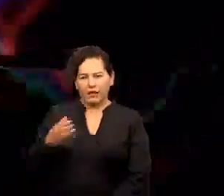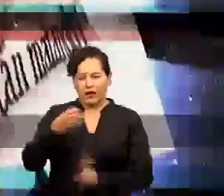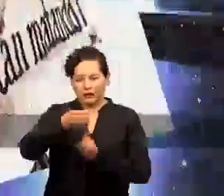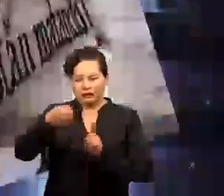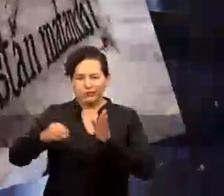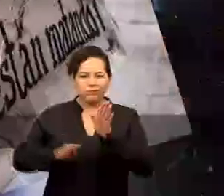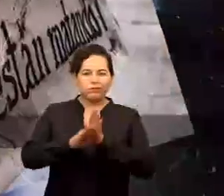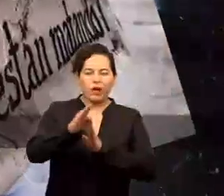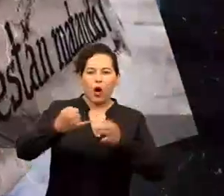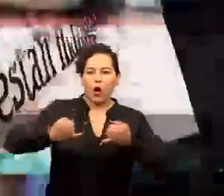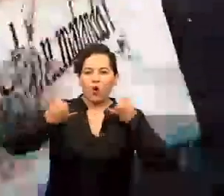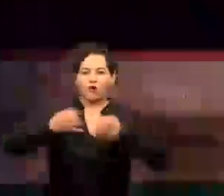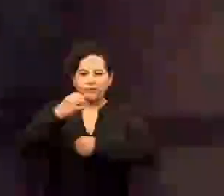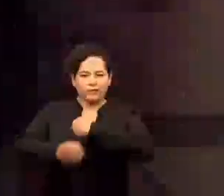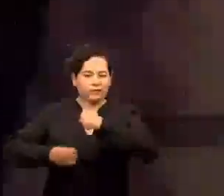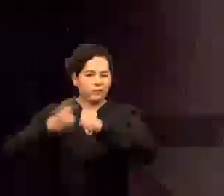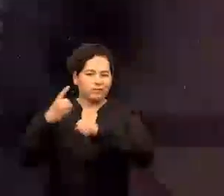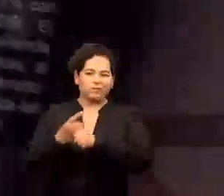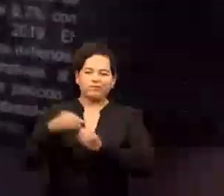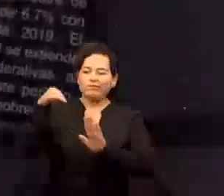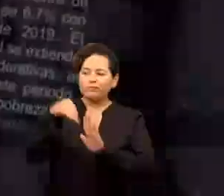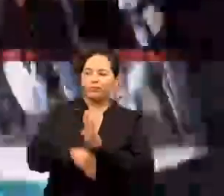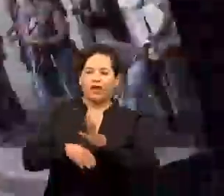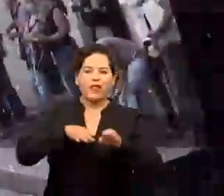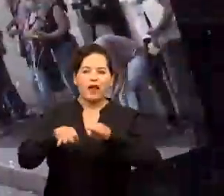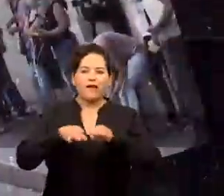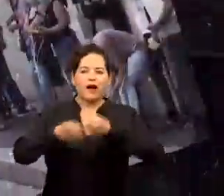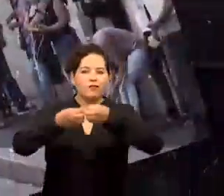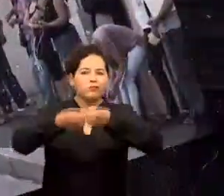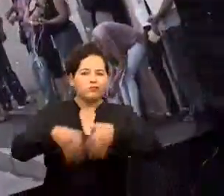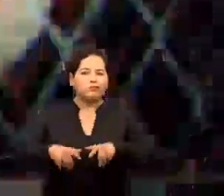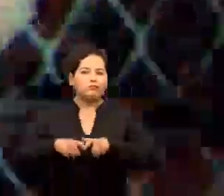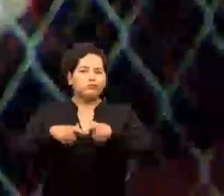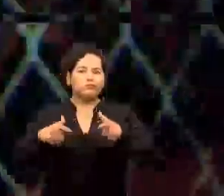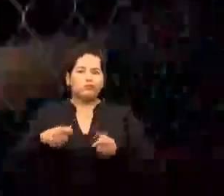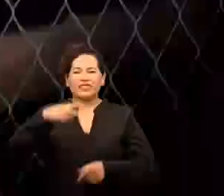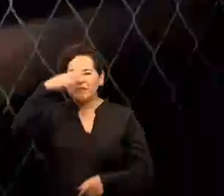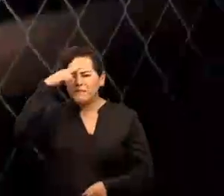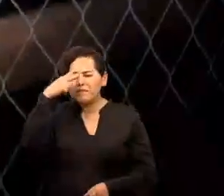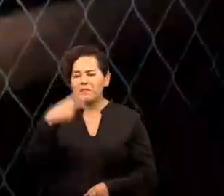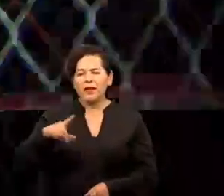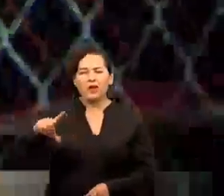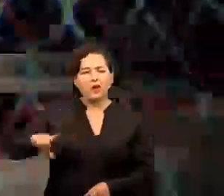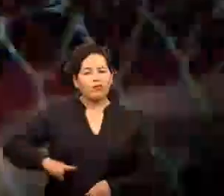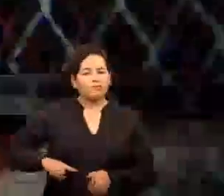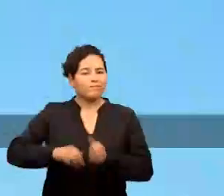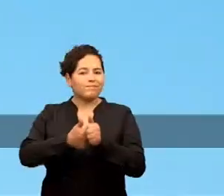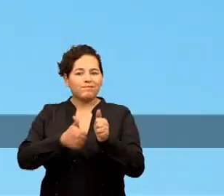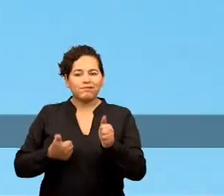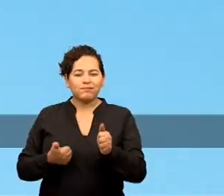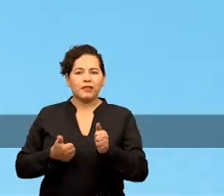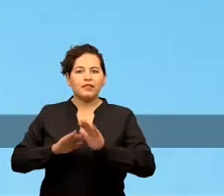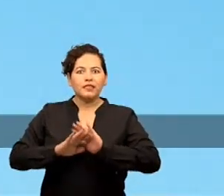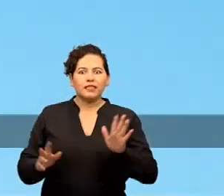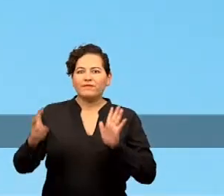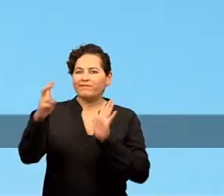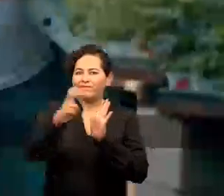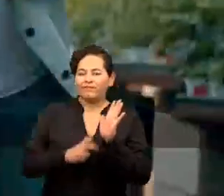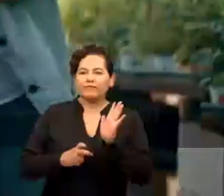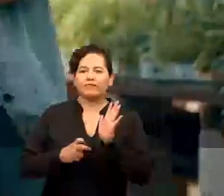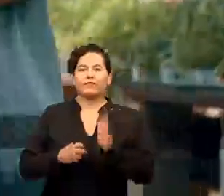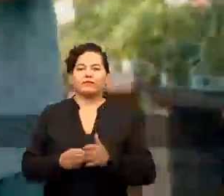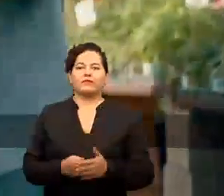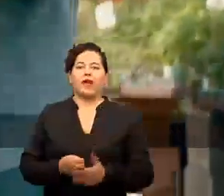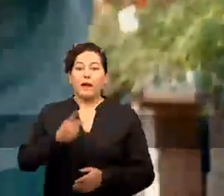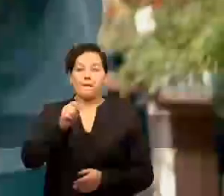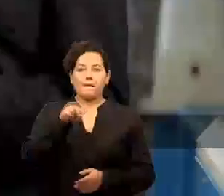El crimen organizado avanza. Los jóvenes sin oportunidades, desempleo en aumento. Es el México del retroceso de Morena. Llegó la hora de corregirlo. El